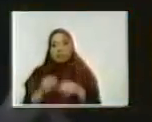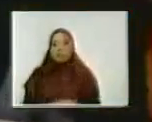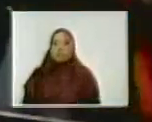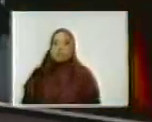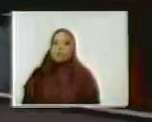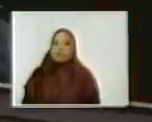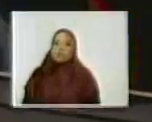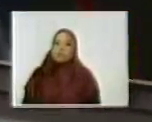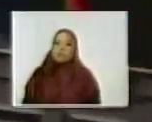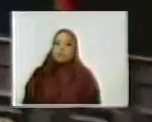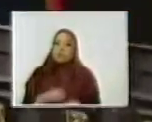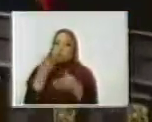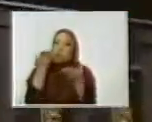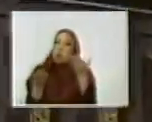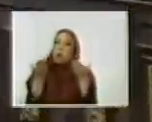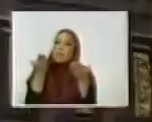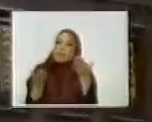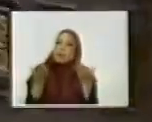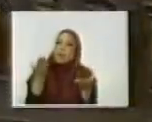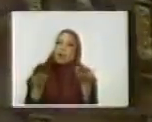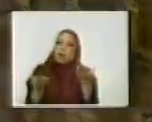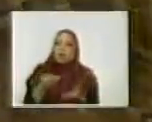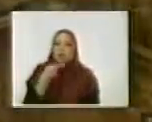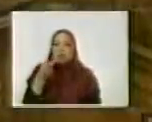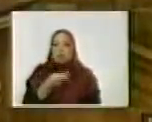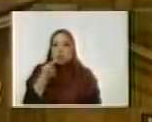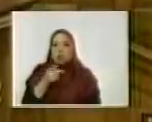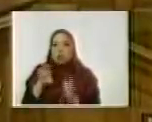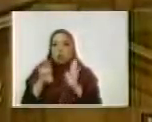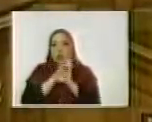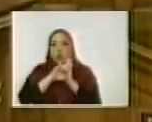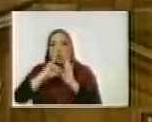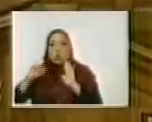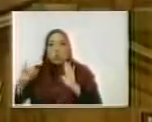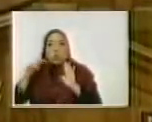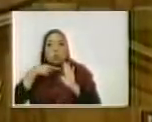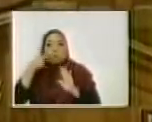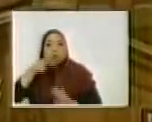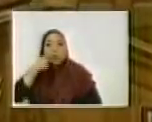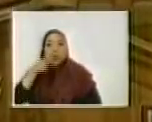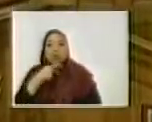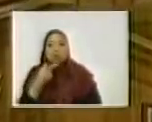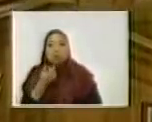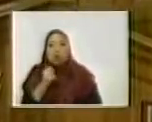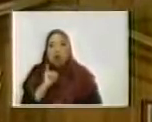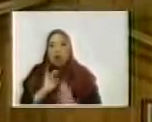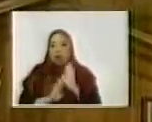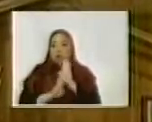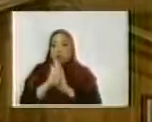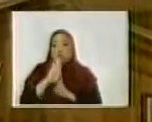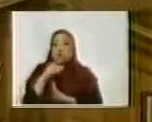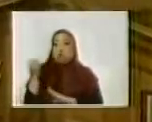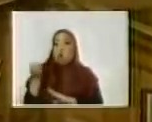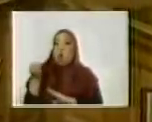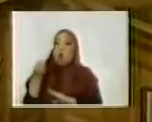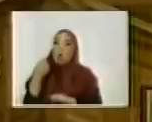¿Y cuál es el balance político de la Asamblea Nacional Constituyente? Que sin duda